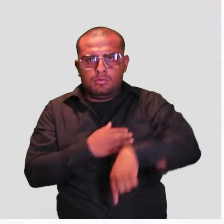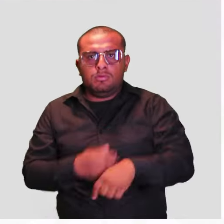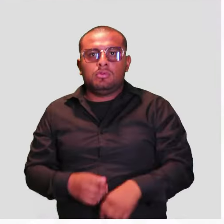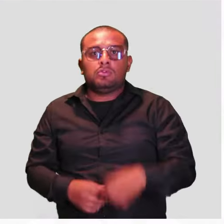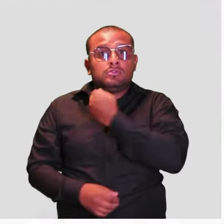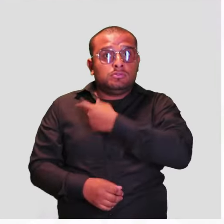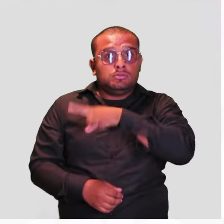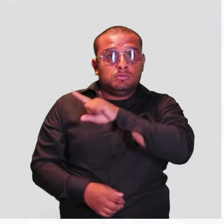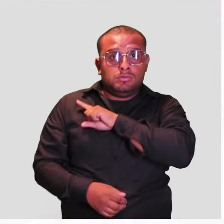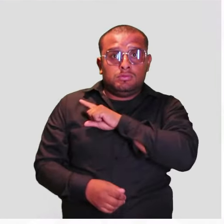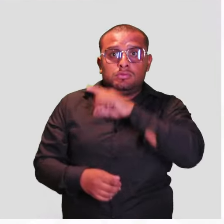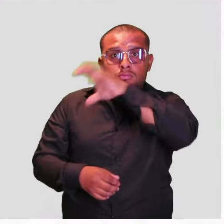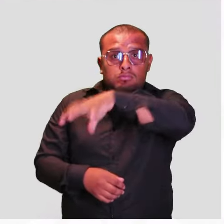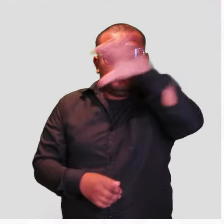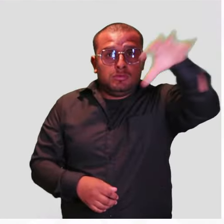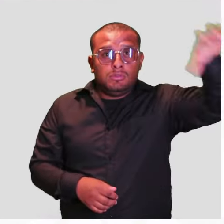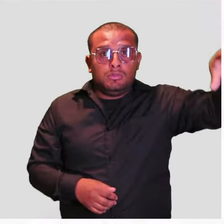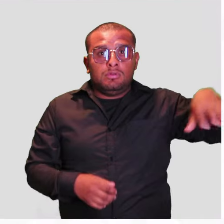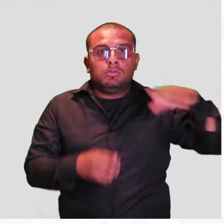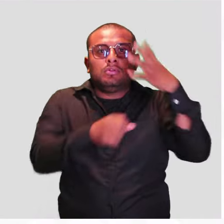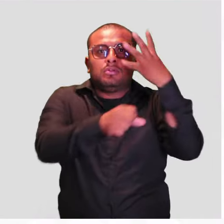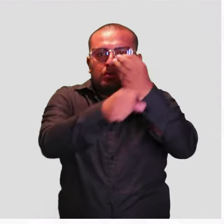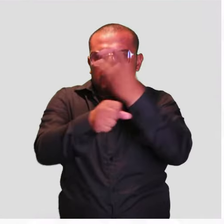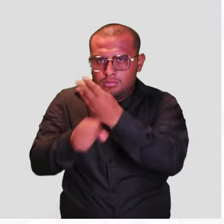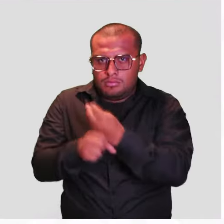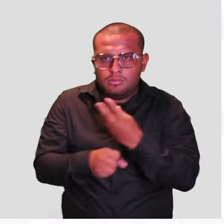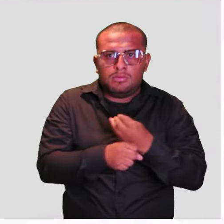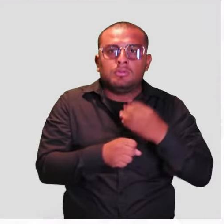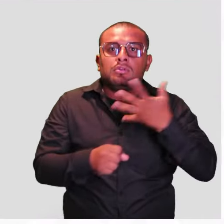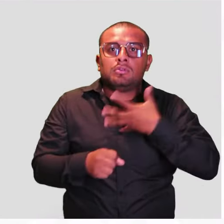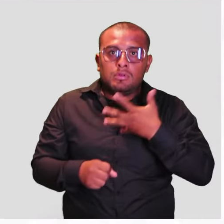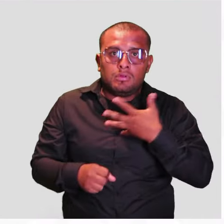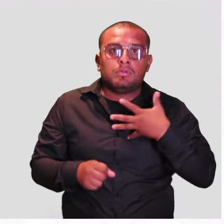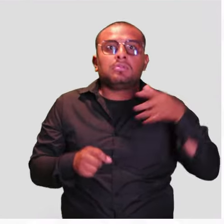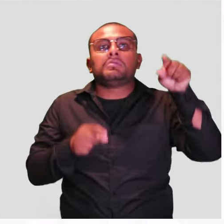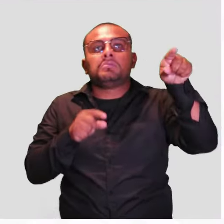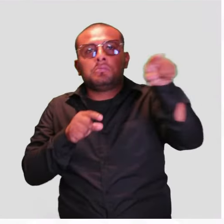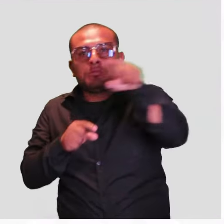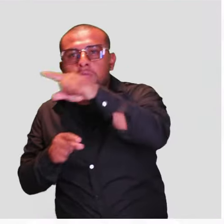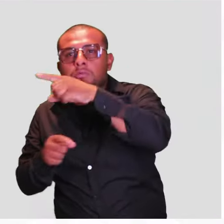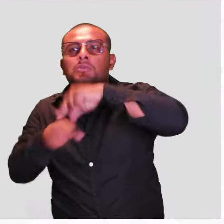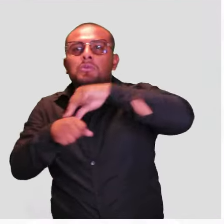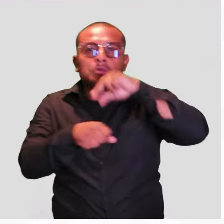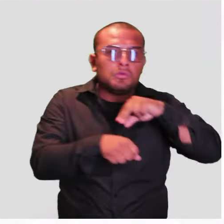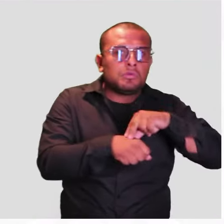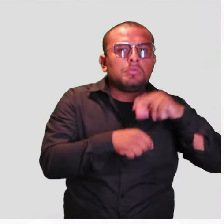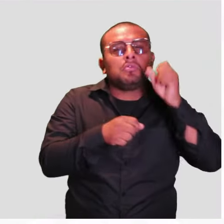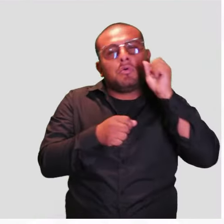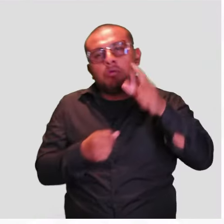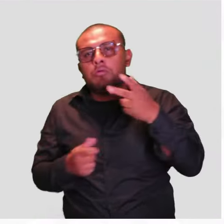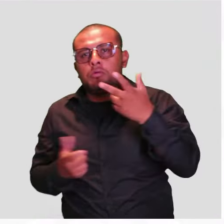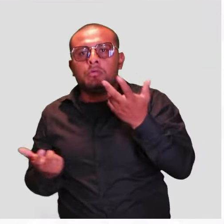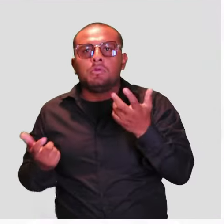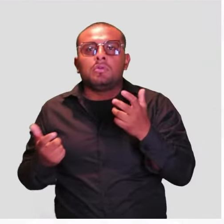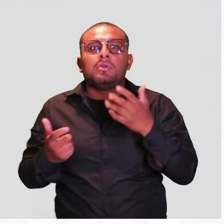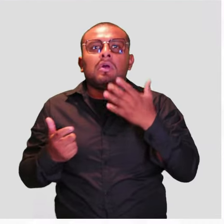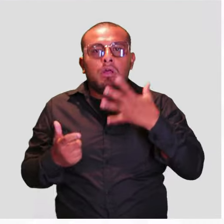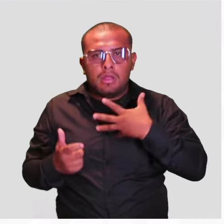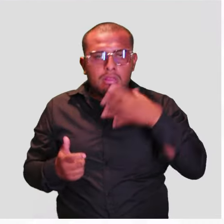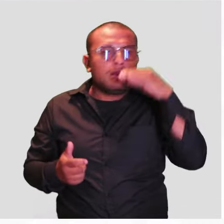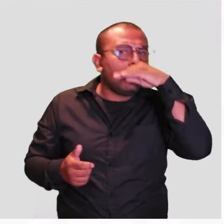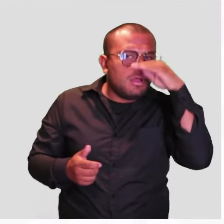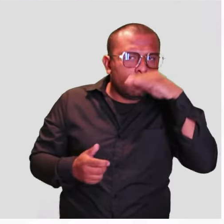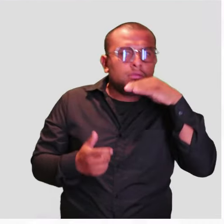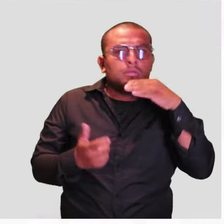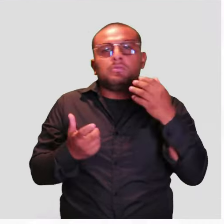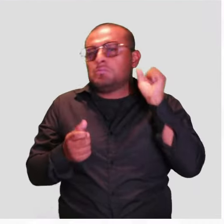todas las comunidades, pero además contarán con personal médico permanente y contarán también con el medicamento del cuadro básico del sector salud. En